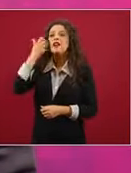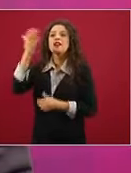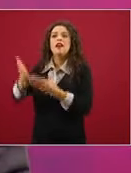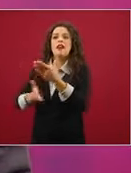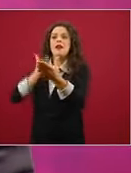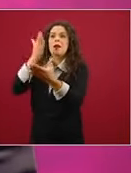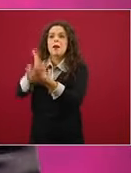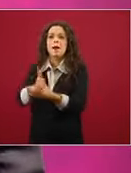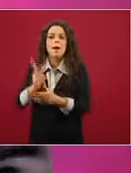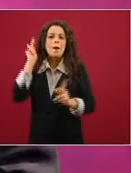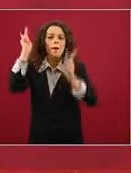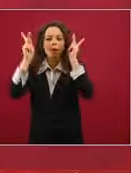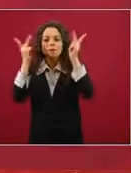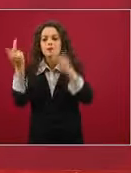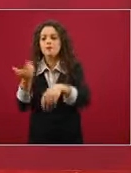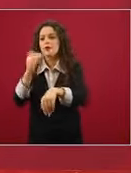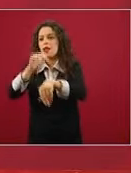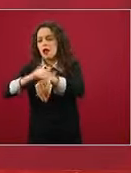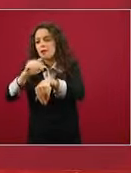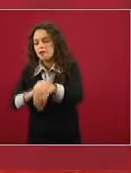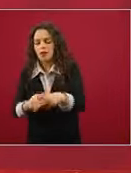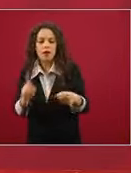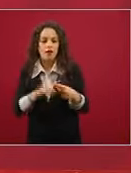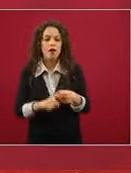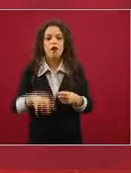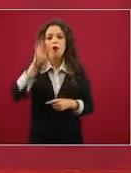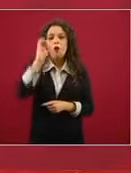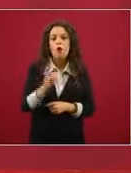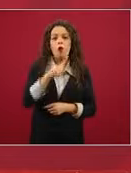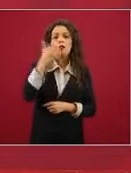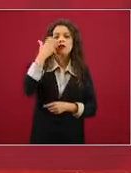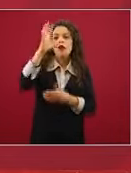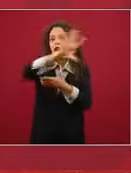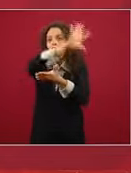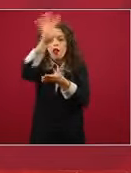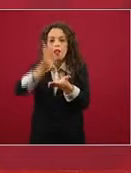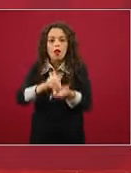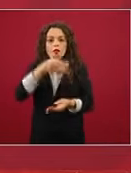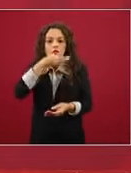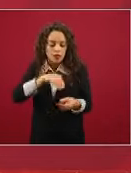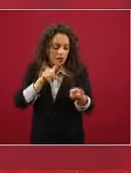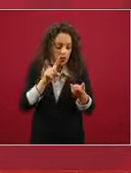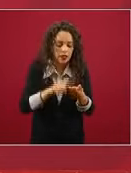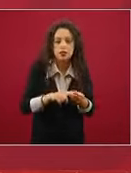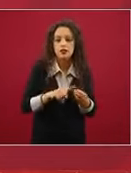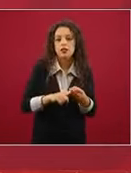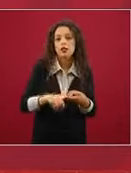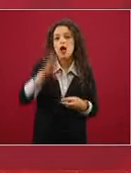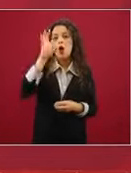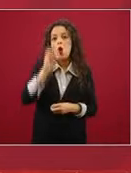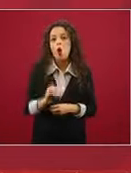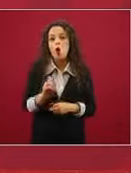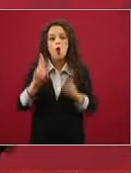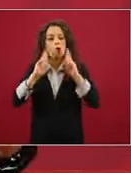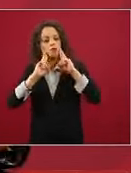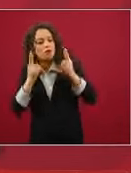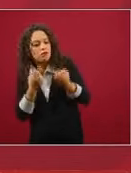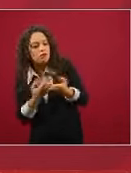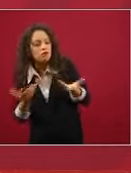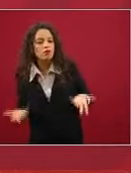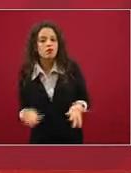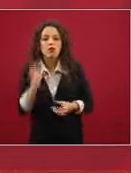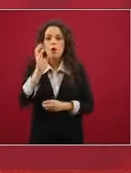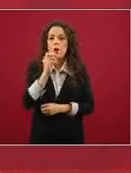o celebrar una boda, o hacer un festival, por favor no lo haga. Por el bien suyo, por el bien de su familia, por el bien